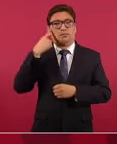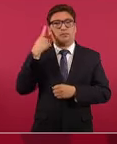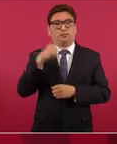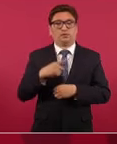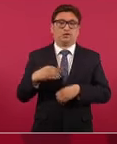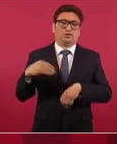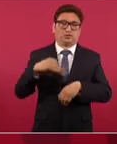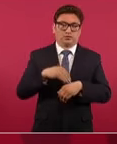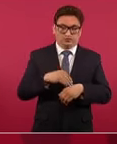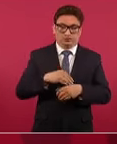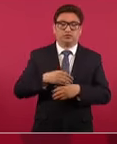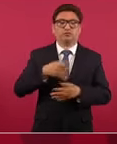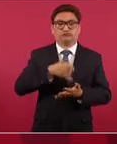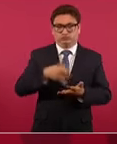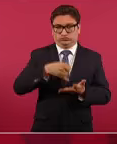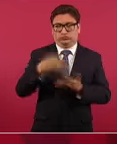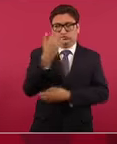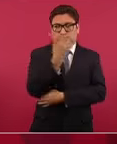sembrar árboles